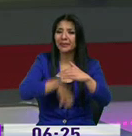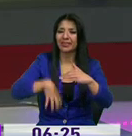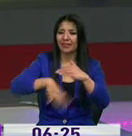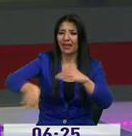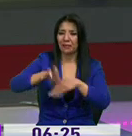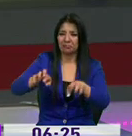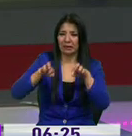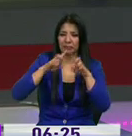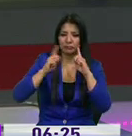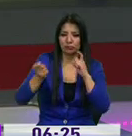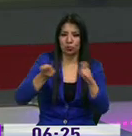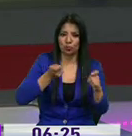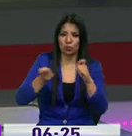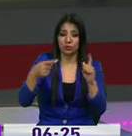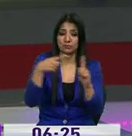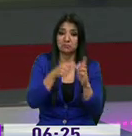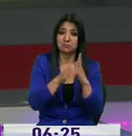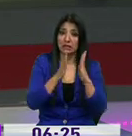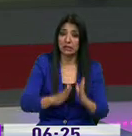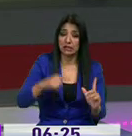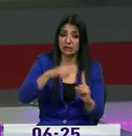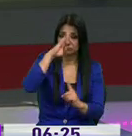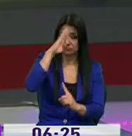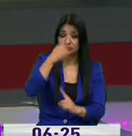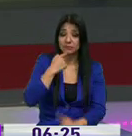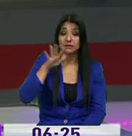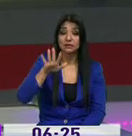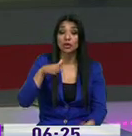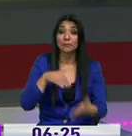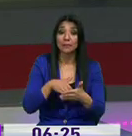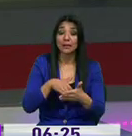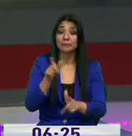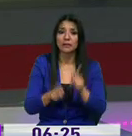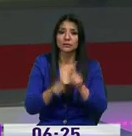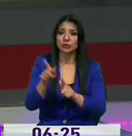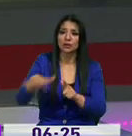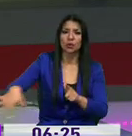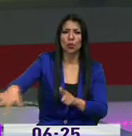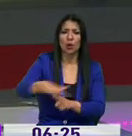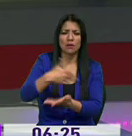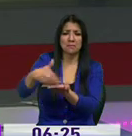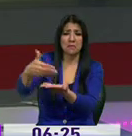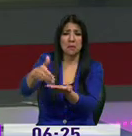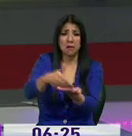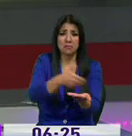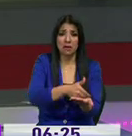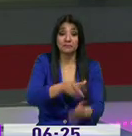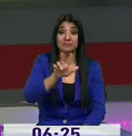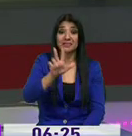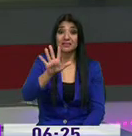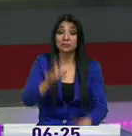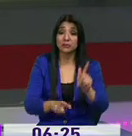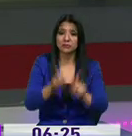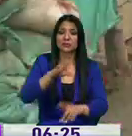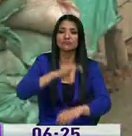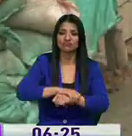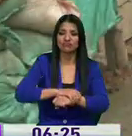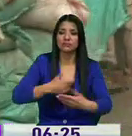ministra maría paula romo informó que más de cinco mil personas fueron desalojadas y 35 detenidas